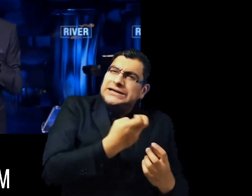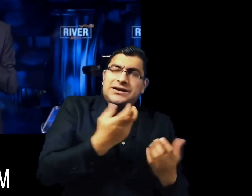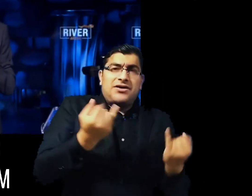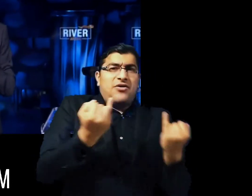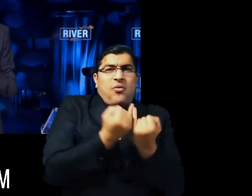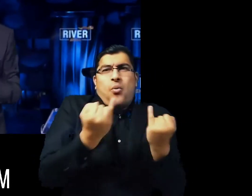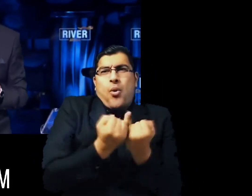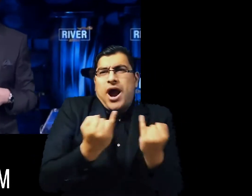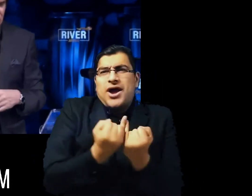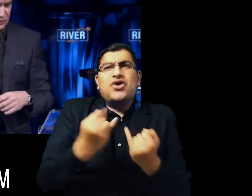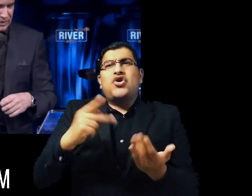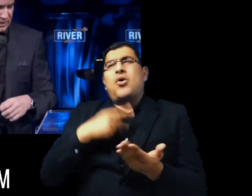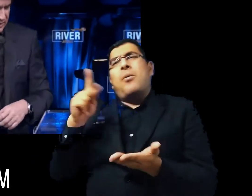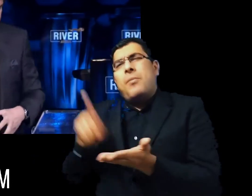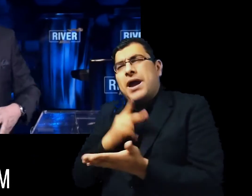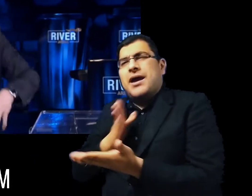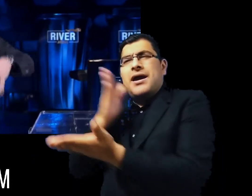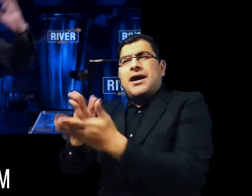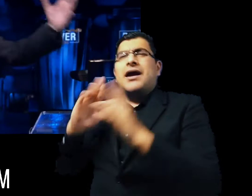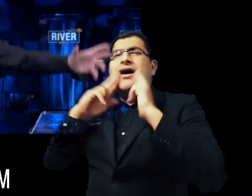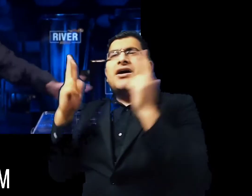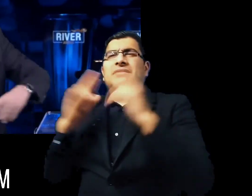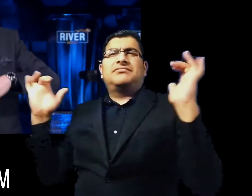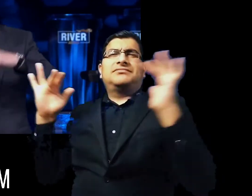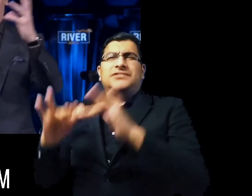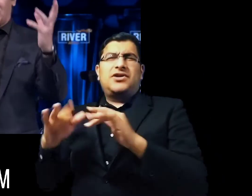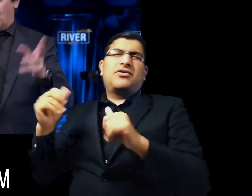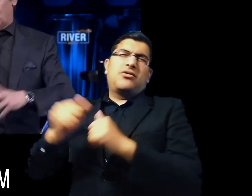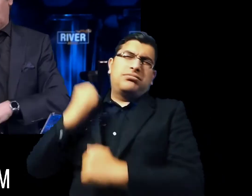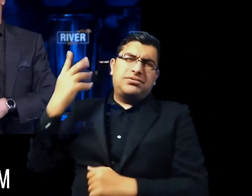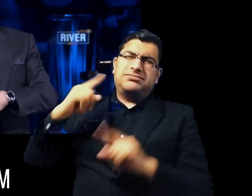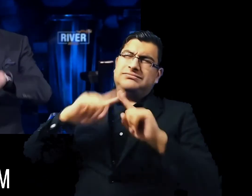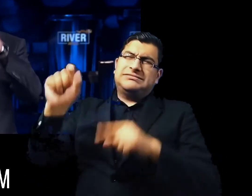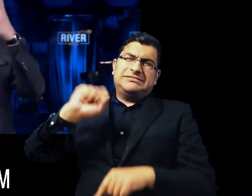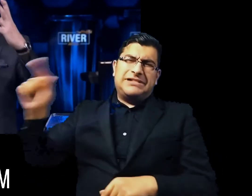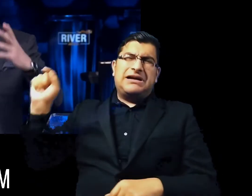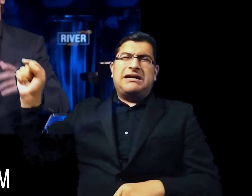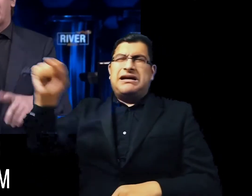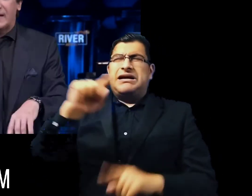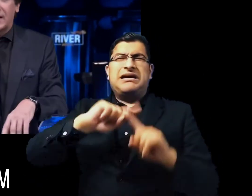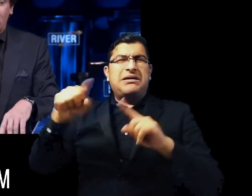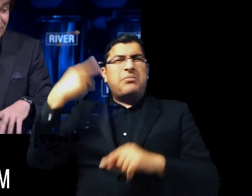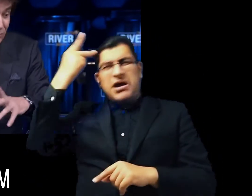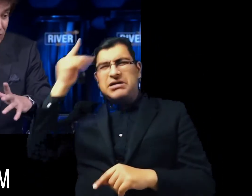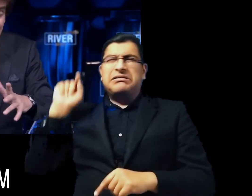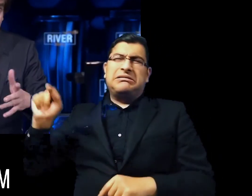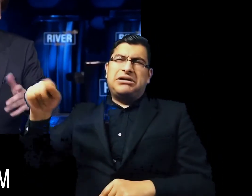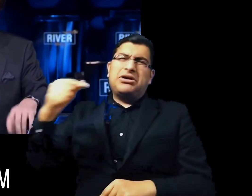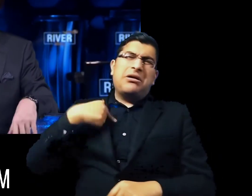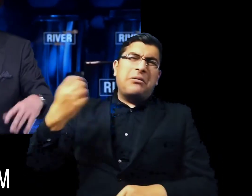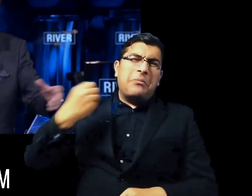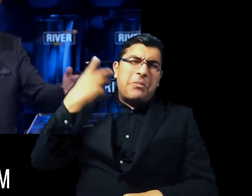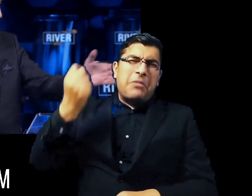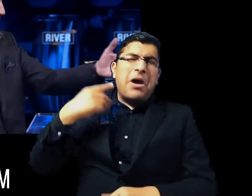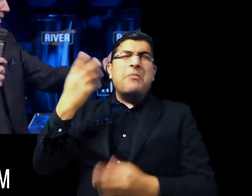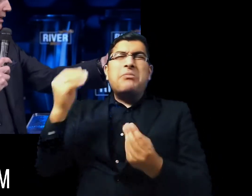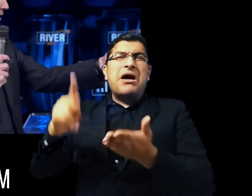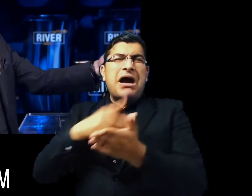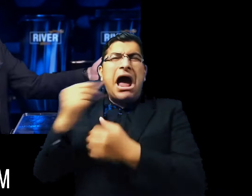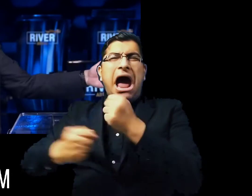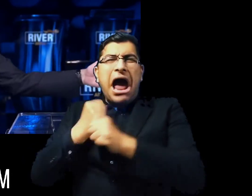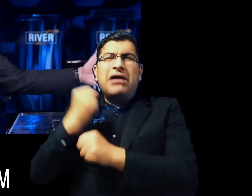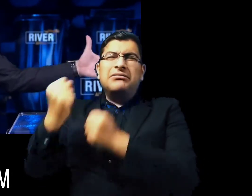en un montón de congresos, esos apostólicos, proféticos, pero yo fui a muchos a predicar durante muchos años. Acuérdense